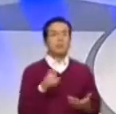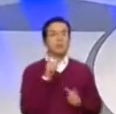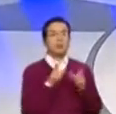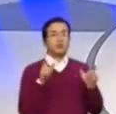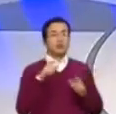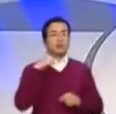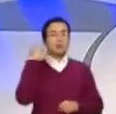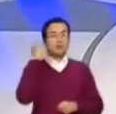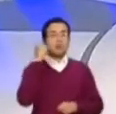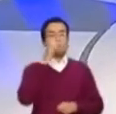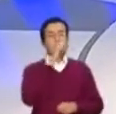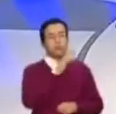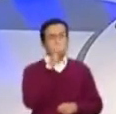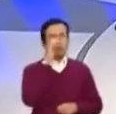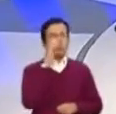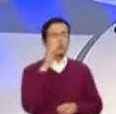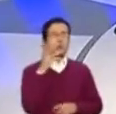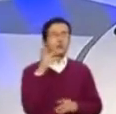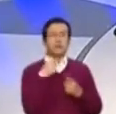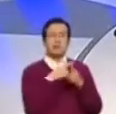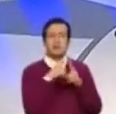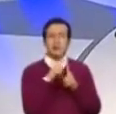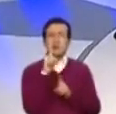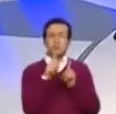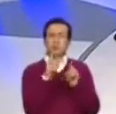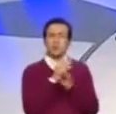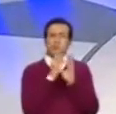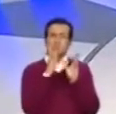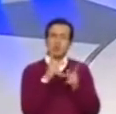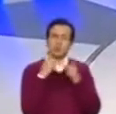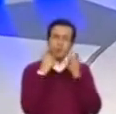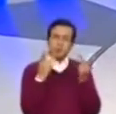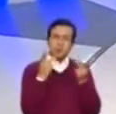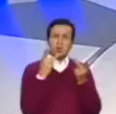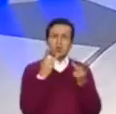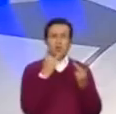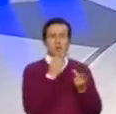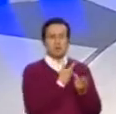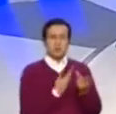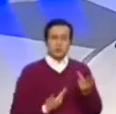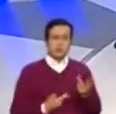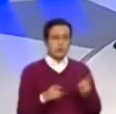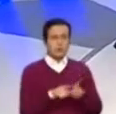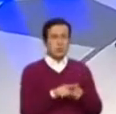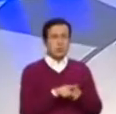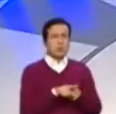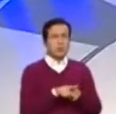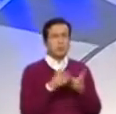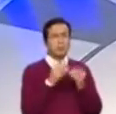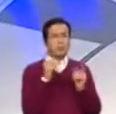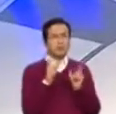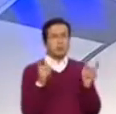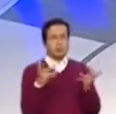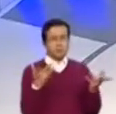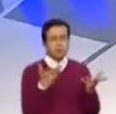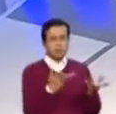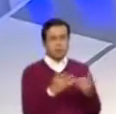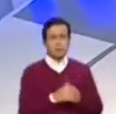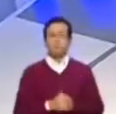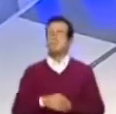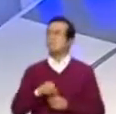personalidades desde artistas, pero también funcionarios públicos y también mandatarios de la región. Esto está involucrando un montón de personas,